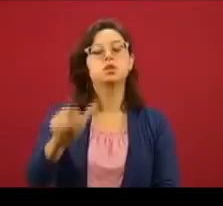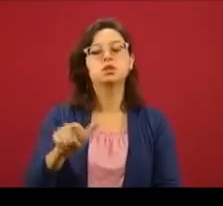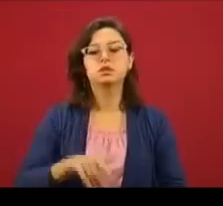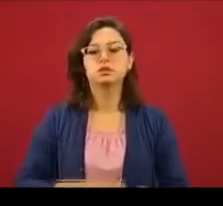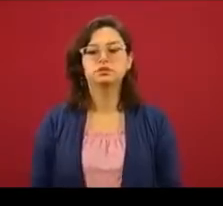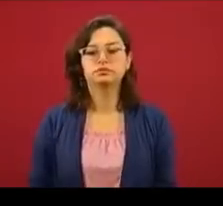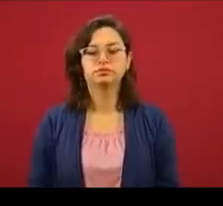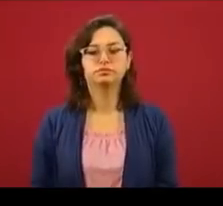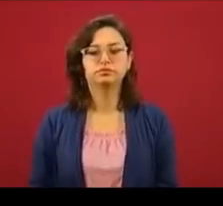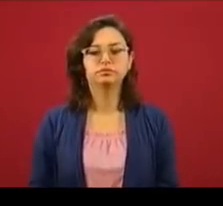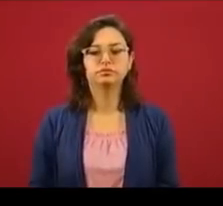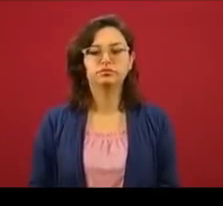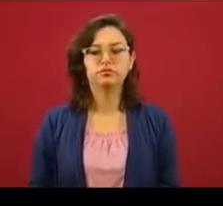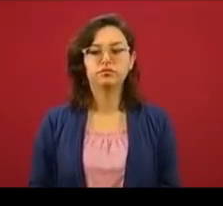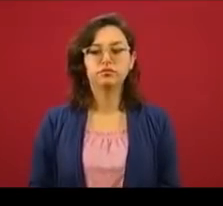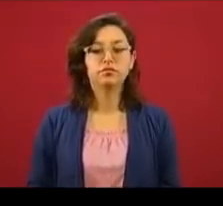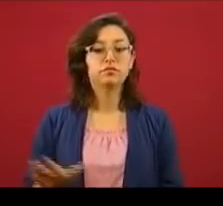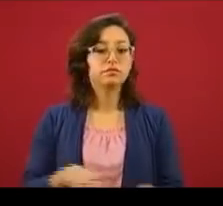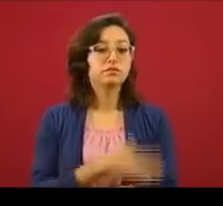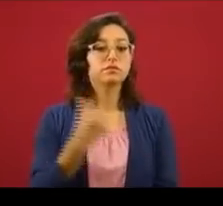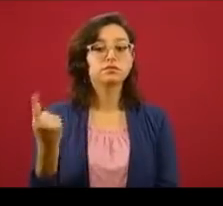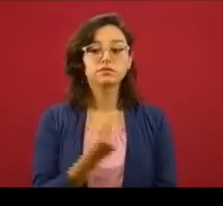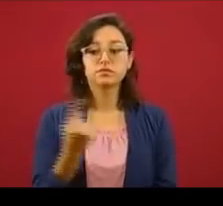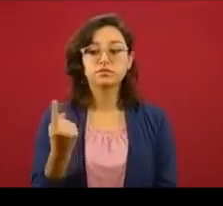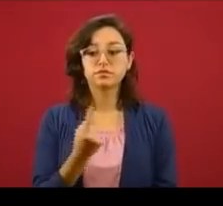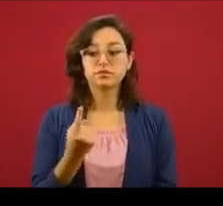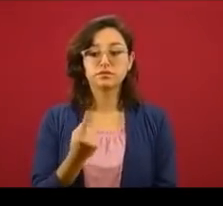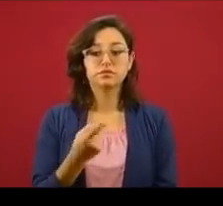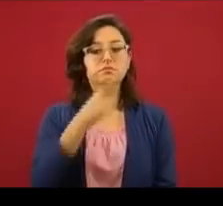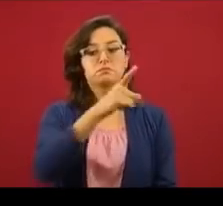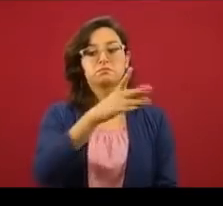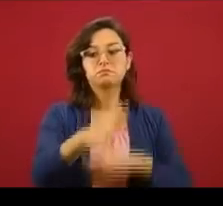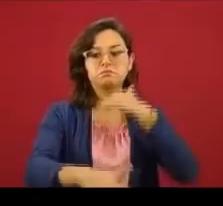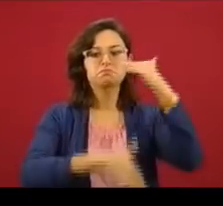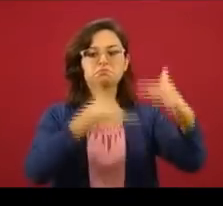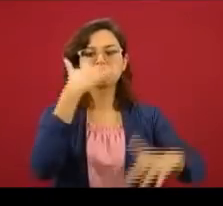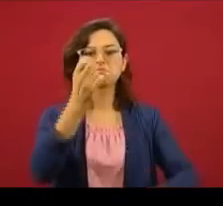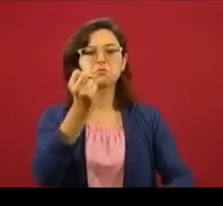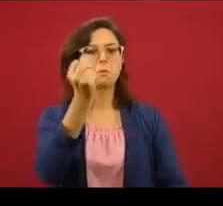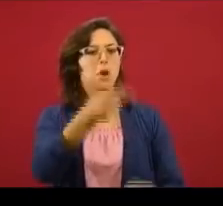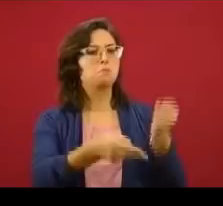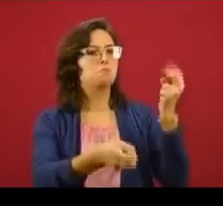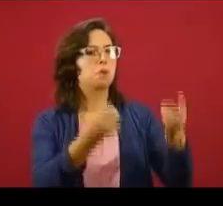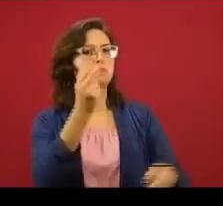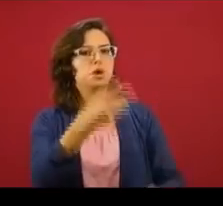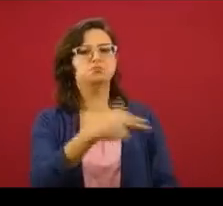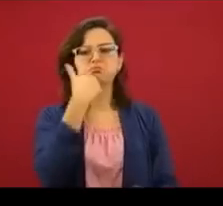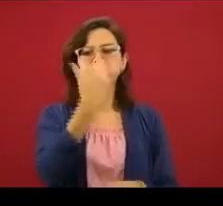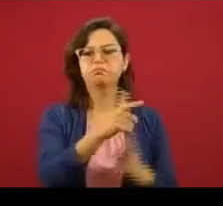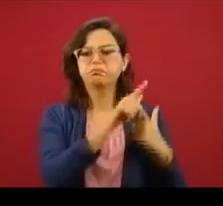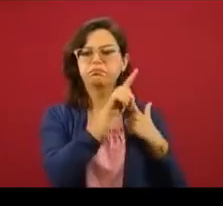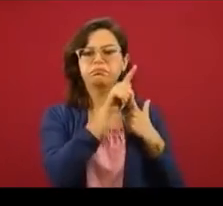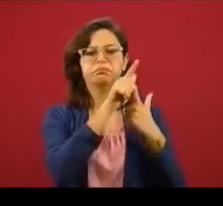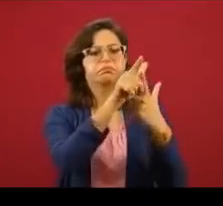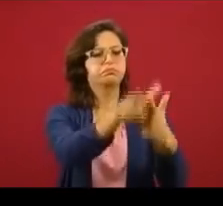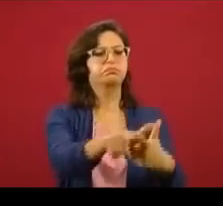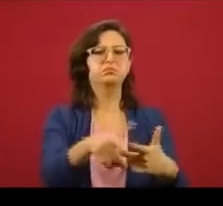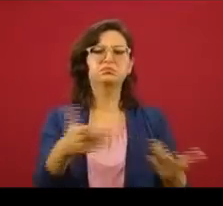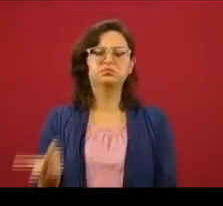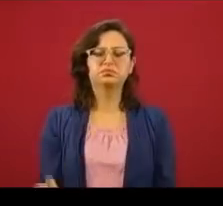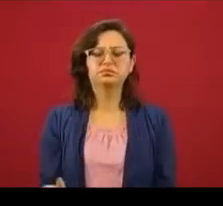porque quieren mantener el mismo régimen de corrupción y de privilegios que imperó en